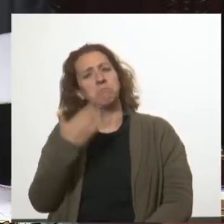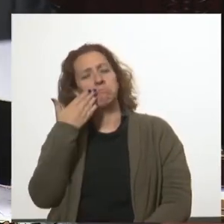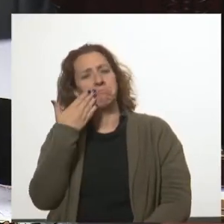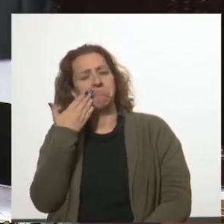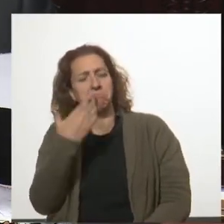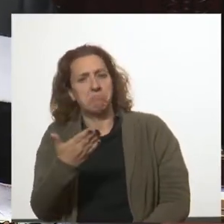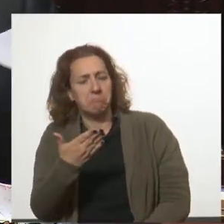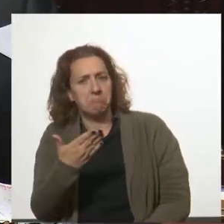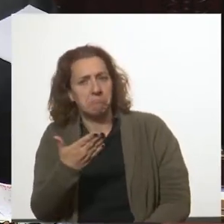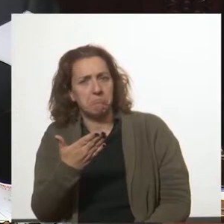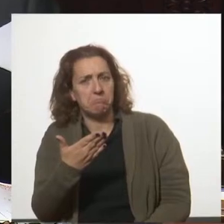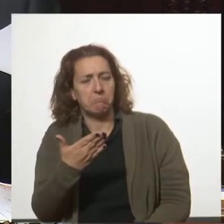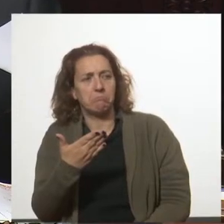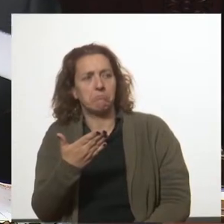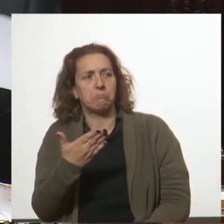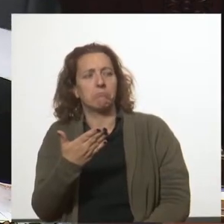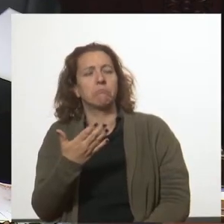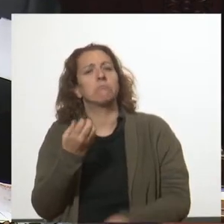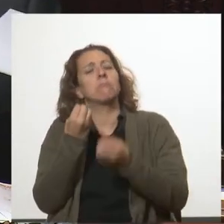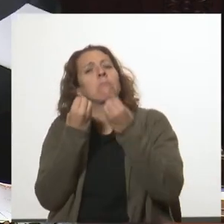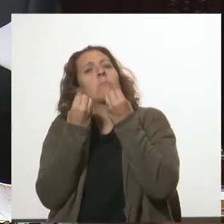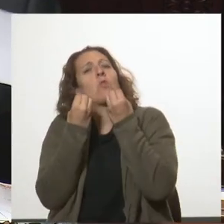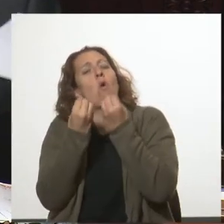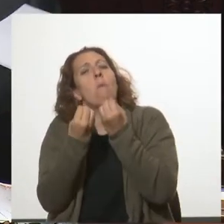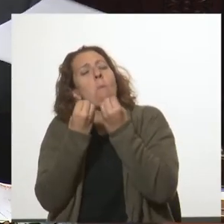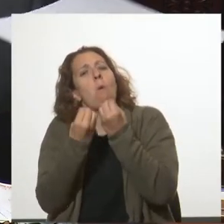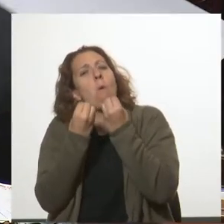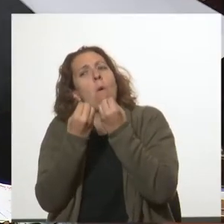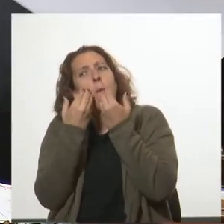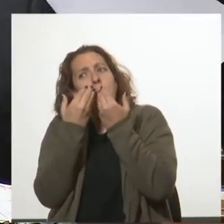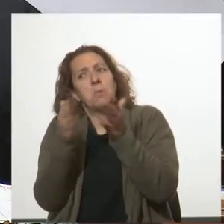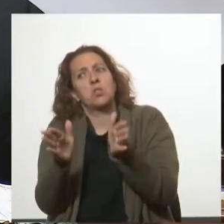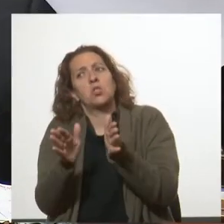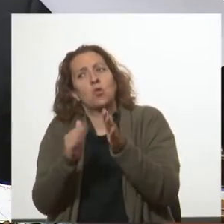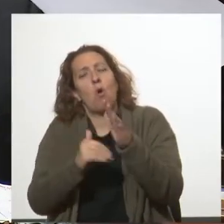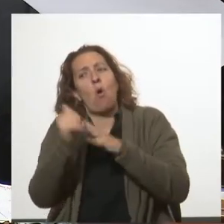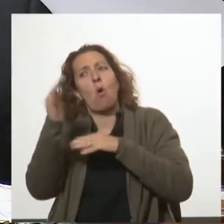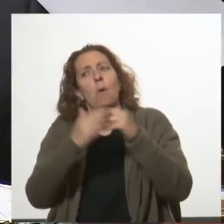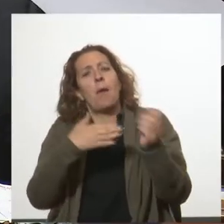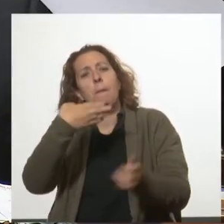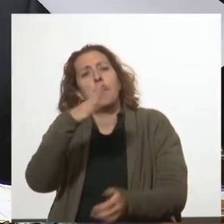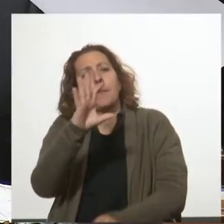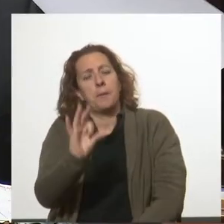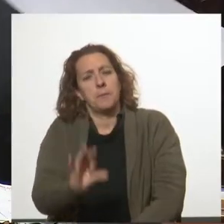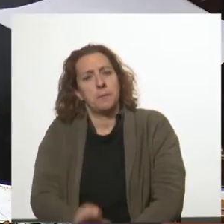como es que se ingresó la obra al banco de previsión social